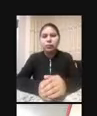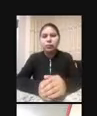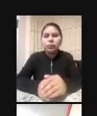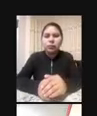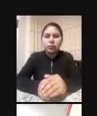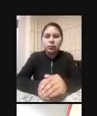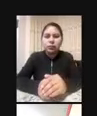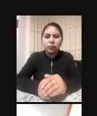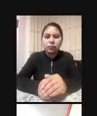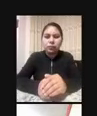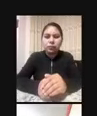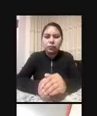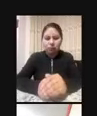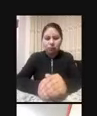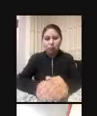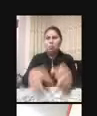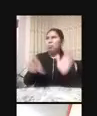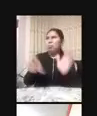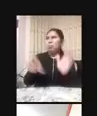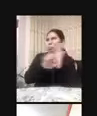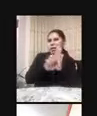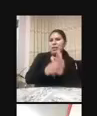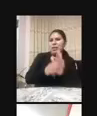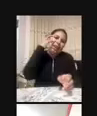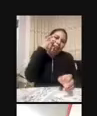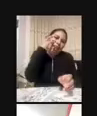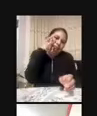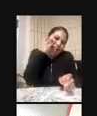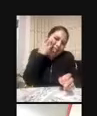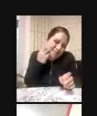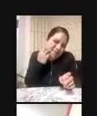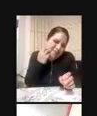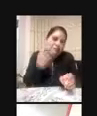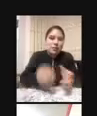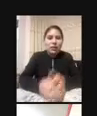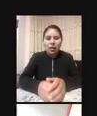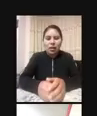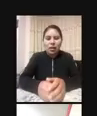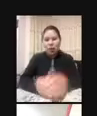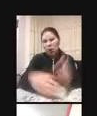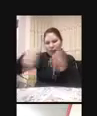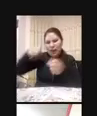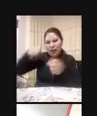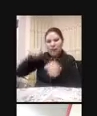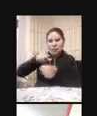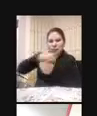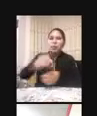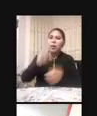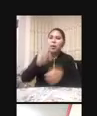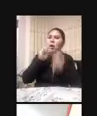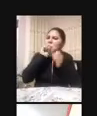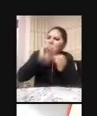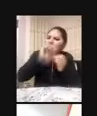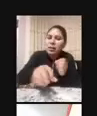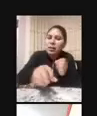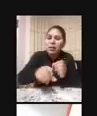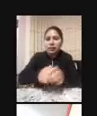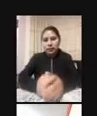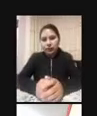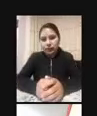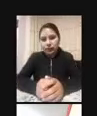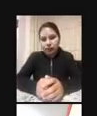ha rascado, porque suele ocurrir eso, ¿no? Que rascan, o que patean, o que escupen, ¿no? Entonces, bueno, ahí le